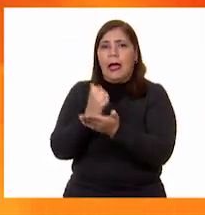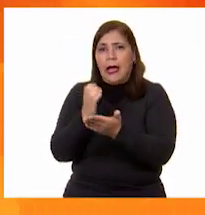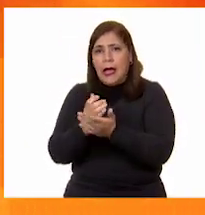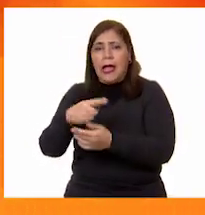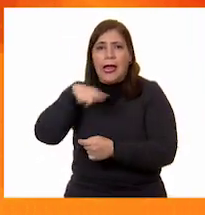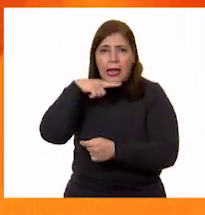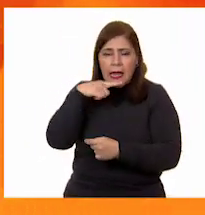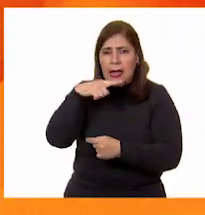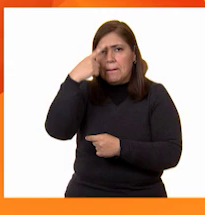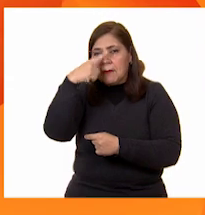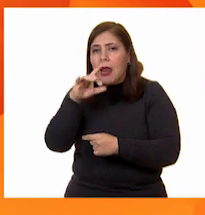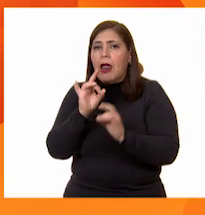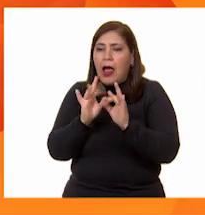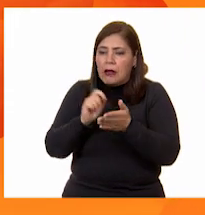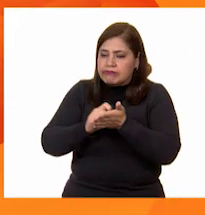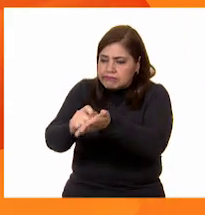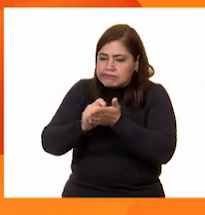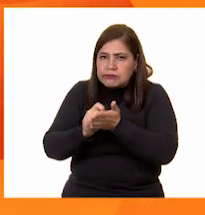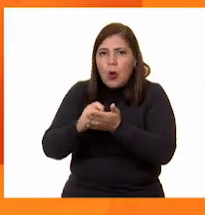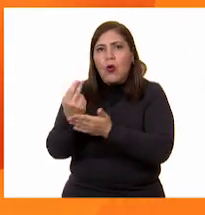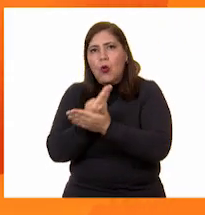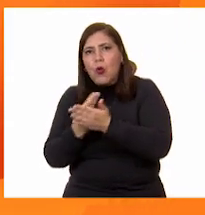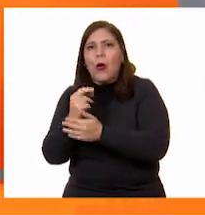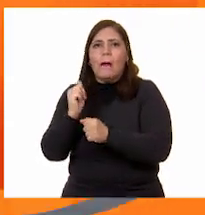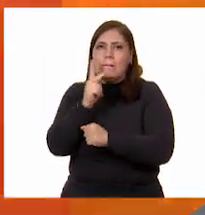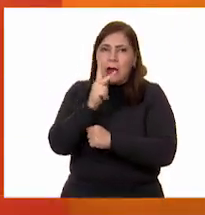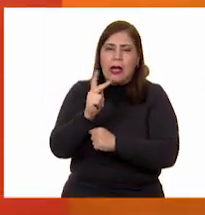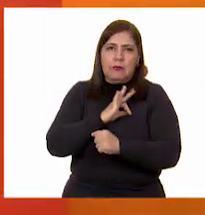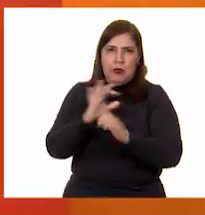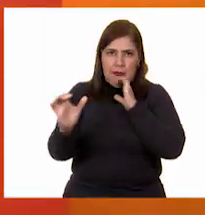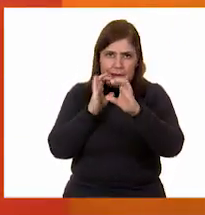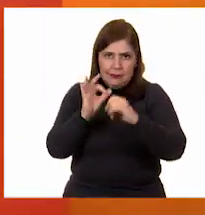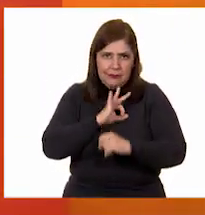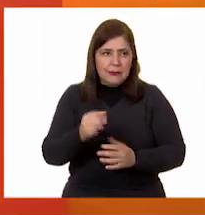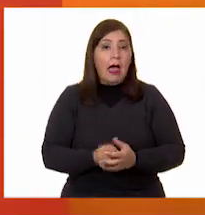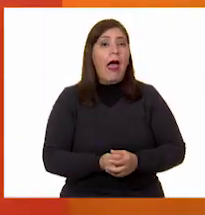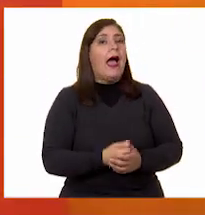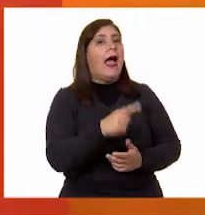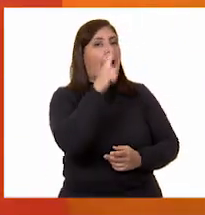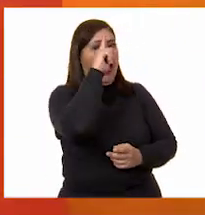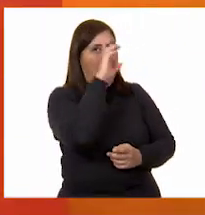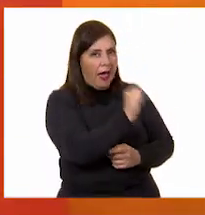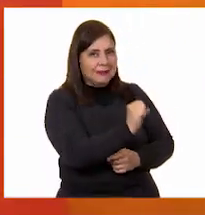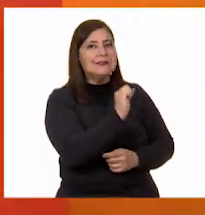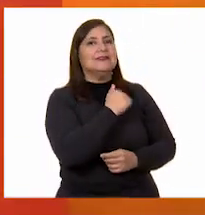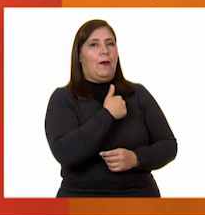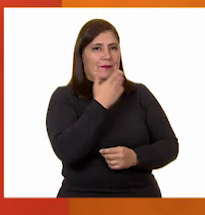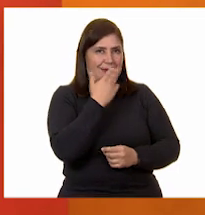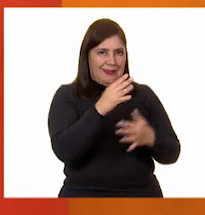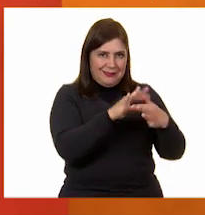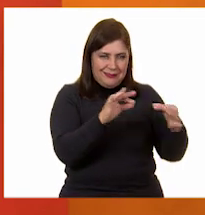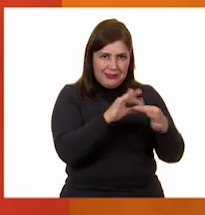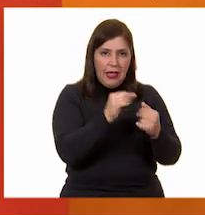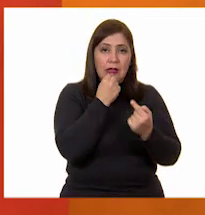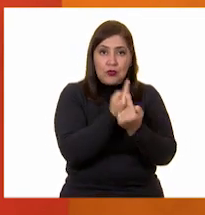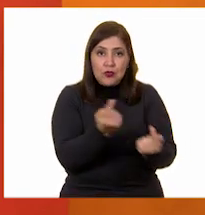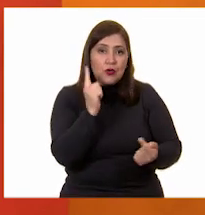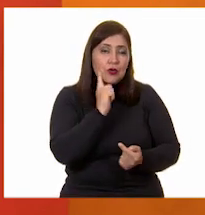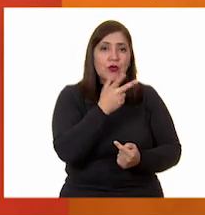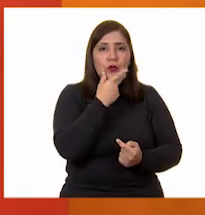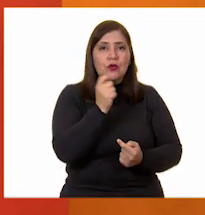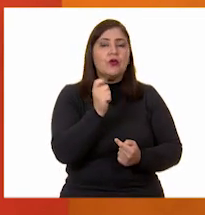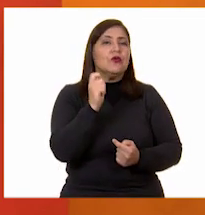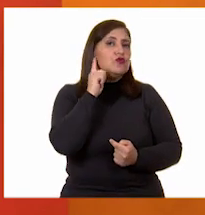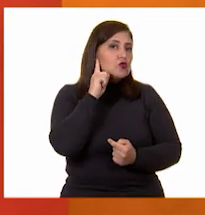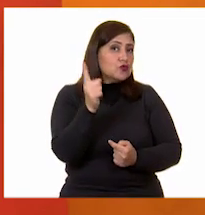con emergencia a través de dibujos o palabras. Ah, entonces estaba bien lo que dije. Con las niñas, niños y jóvenes